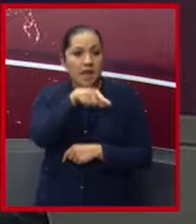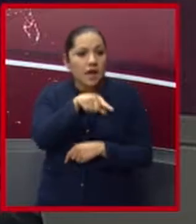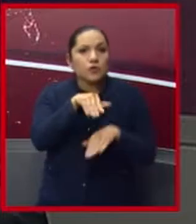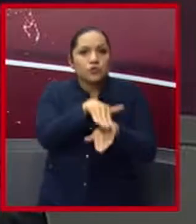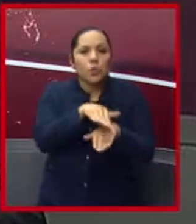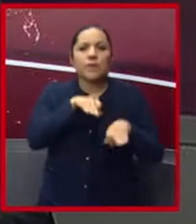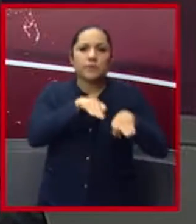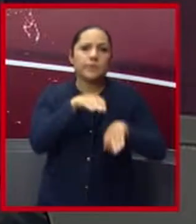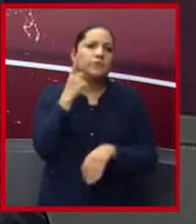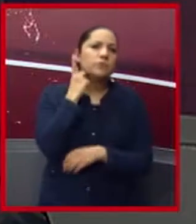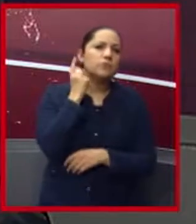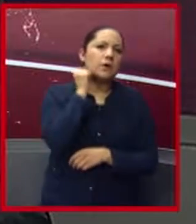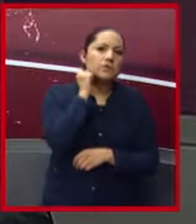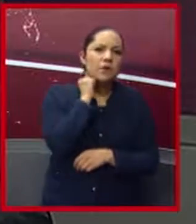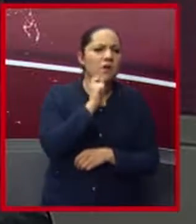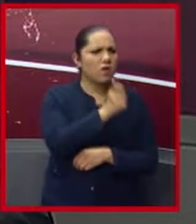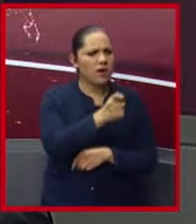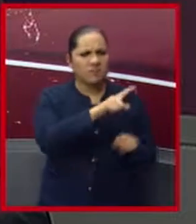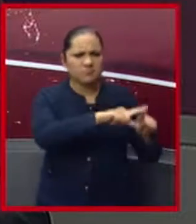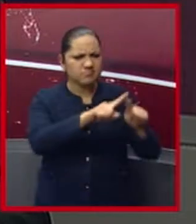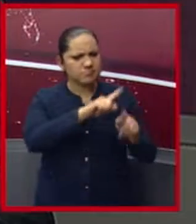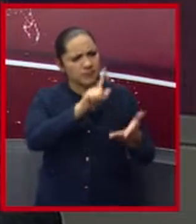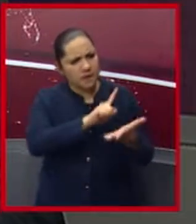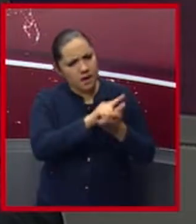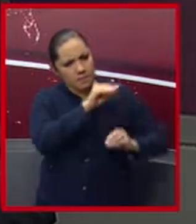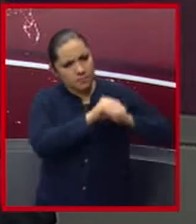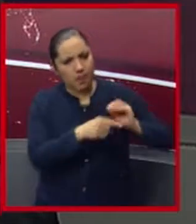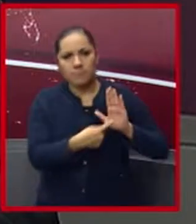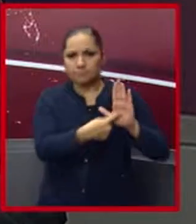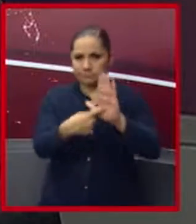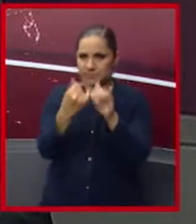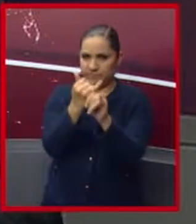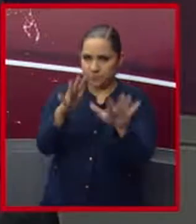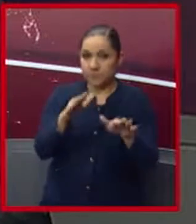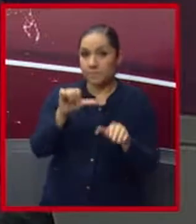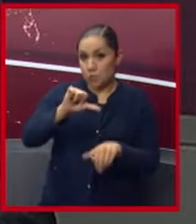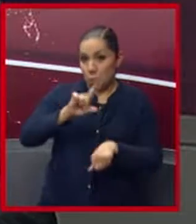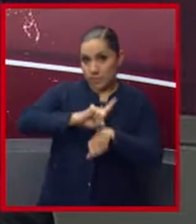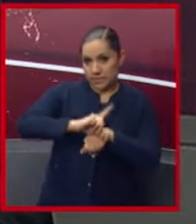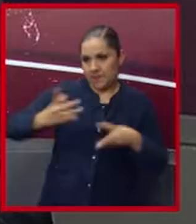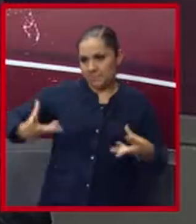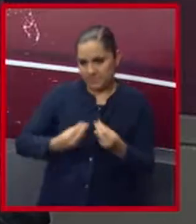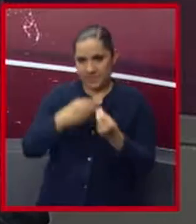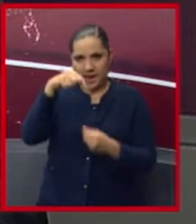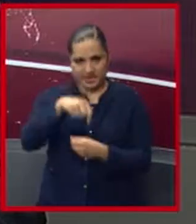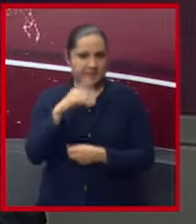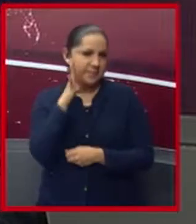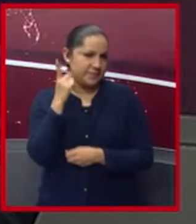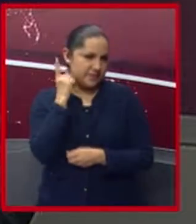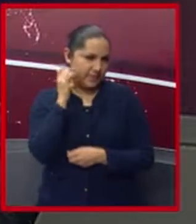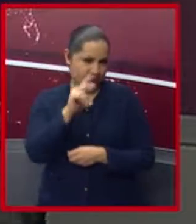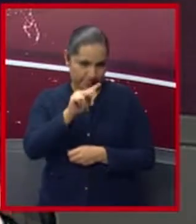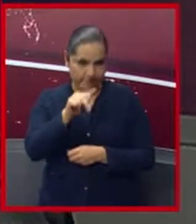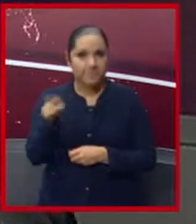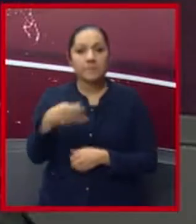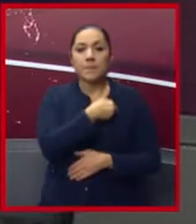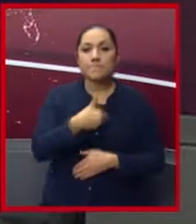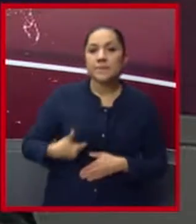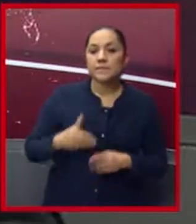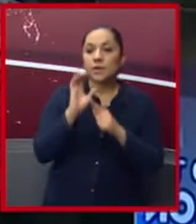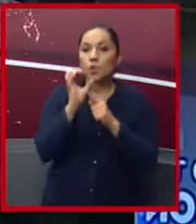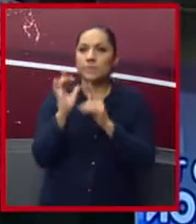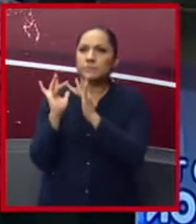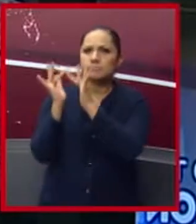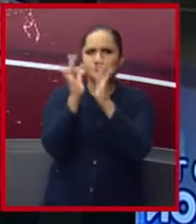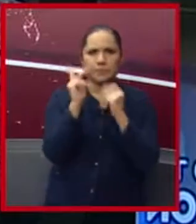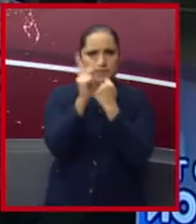nuestros representantes en el Congreso Federal. Hoy nos acompaña nuevamente en el estudio de noticias, lo cual agradecemos enormemente, el presidente de la Comisión de Relaciones